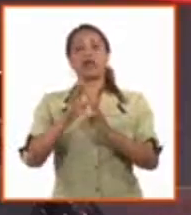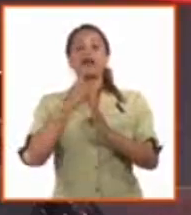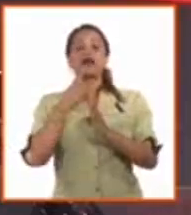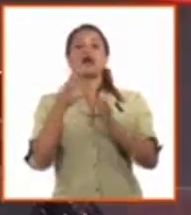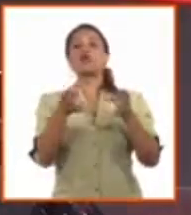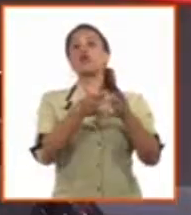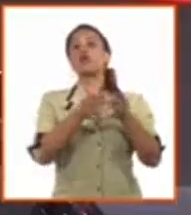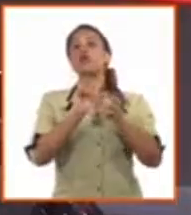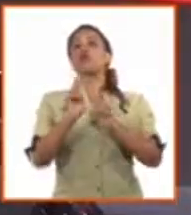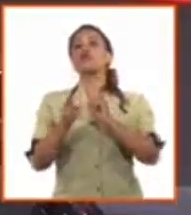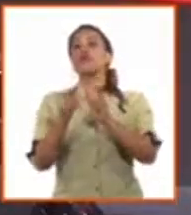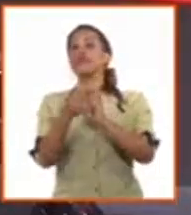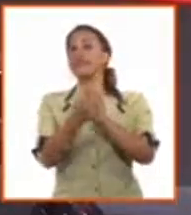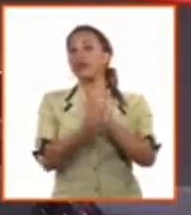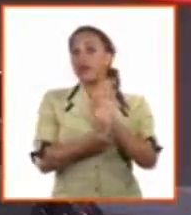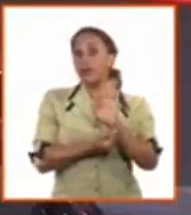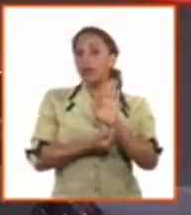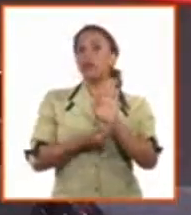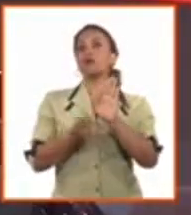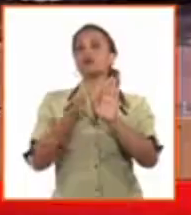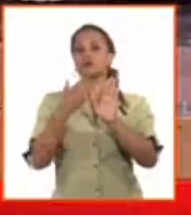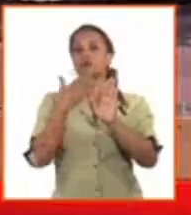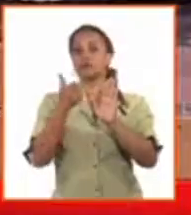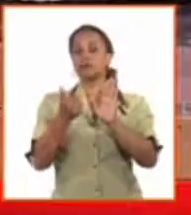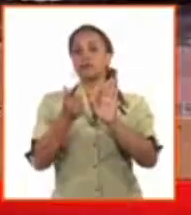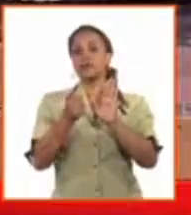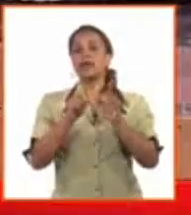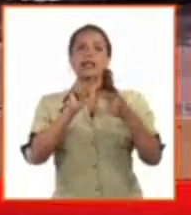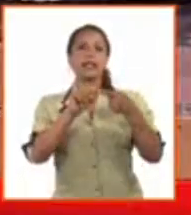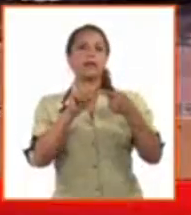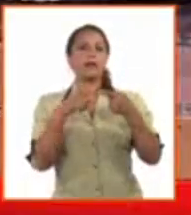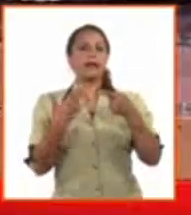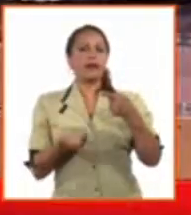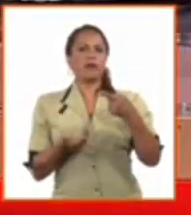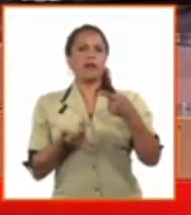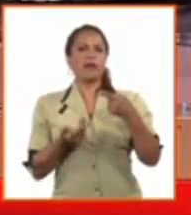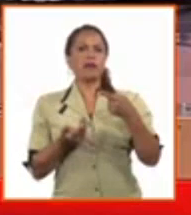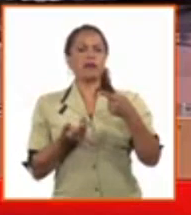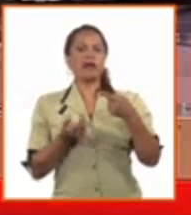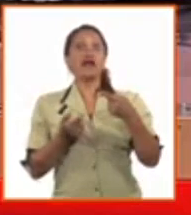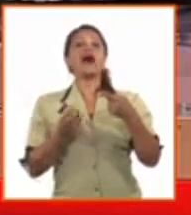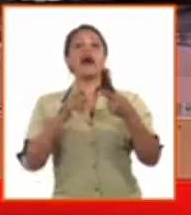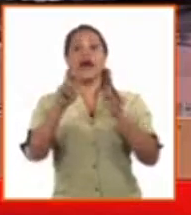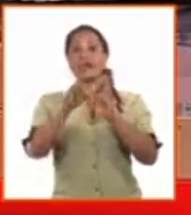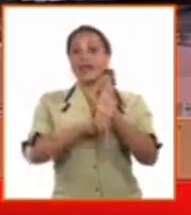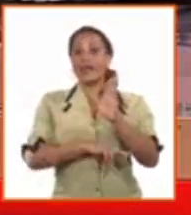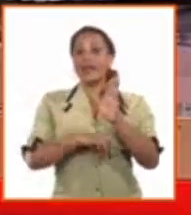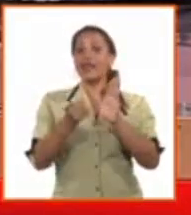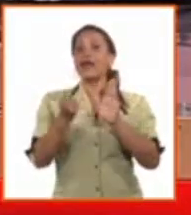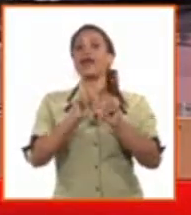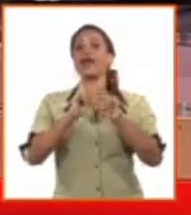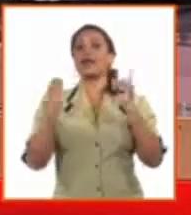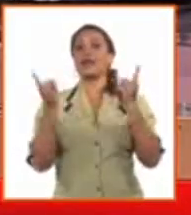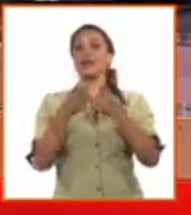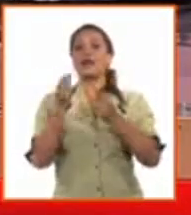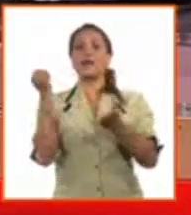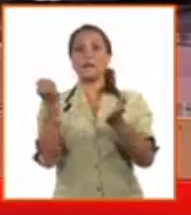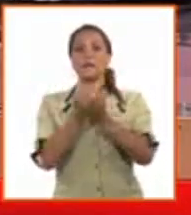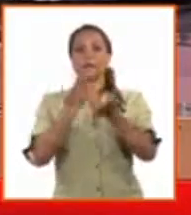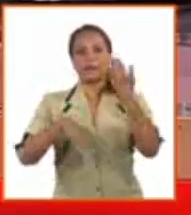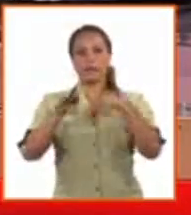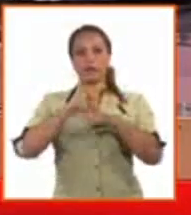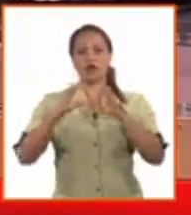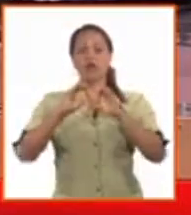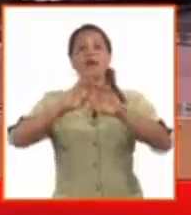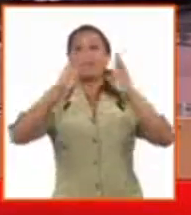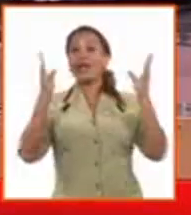un grupo de indicadores la primera es la regla general para todas las empresas